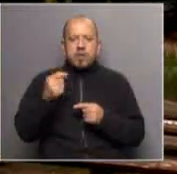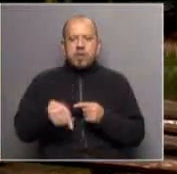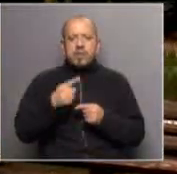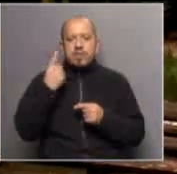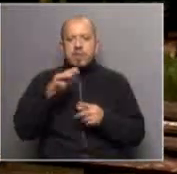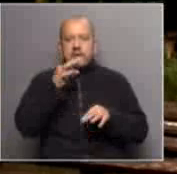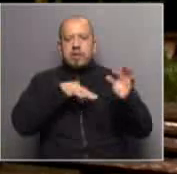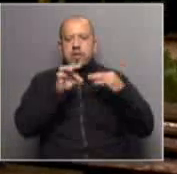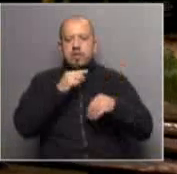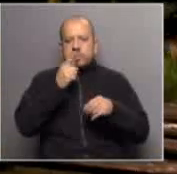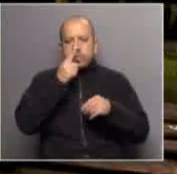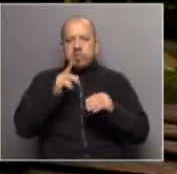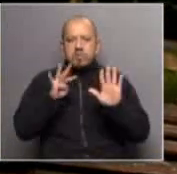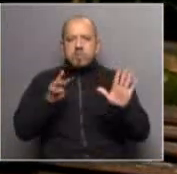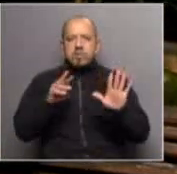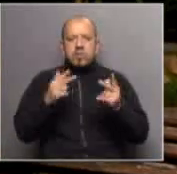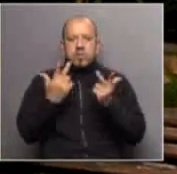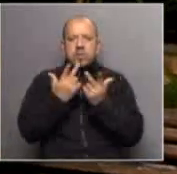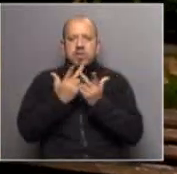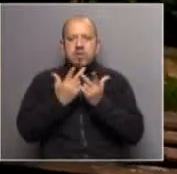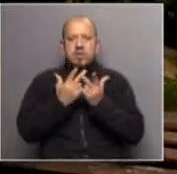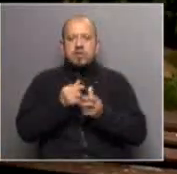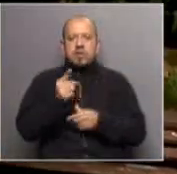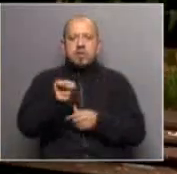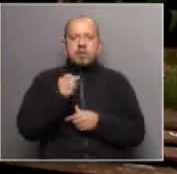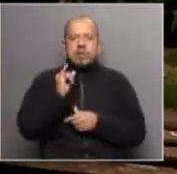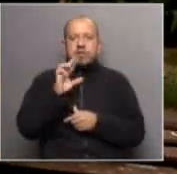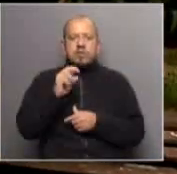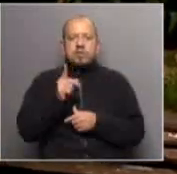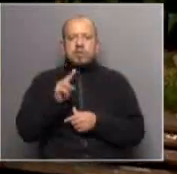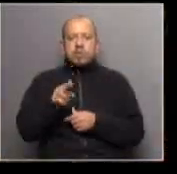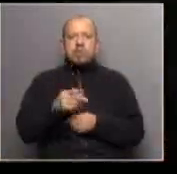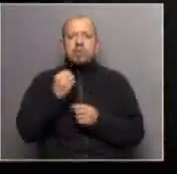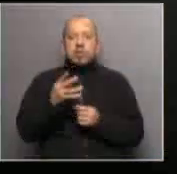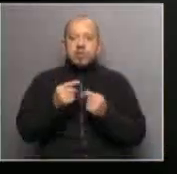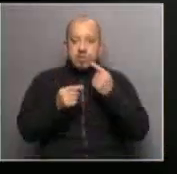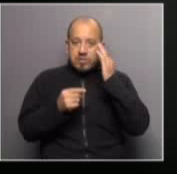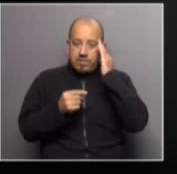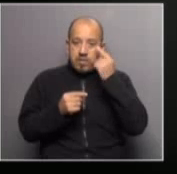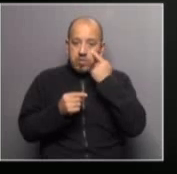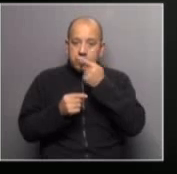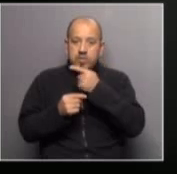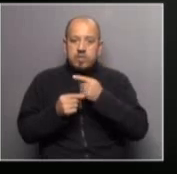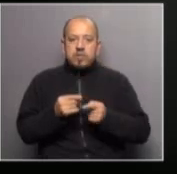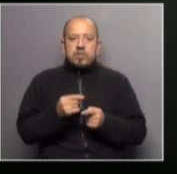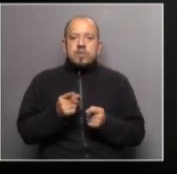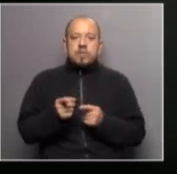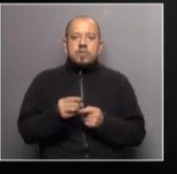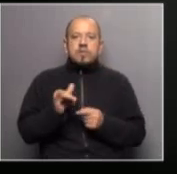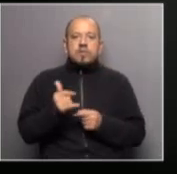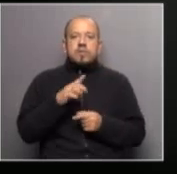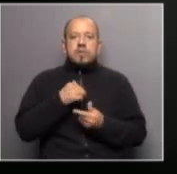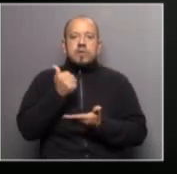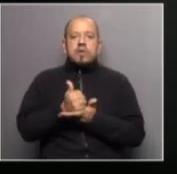que había sido en el año 33, amigo, fue Margarito Yirgu, que había estado. Por eso ya lo conocían a Lorca como dramaturgo, porque ya Yirgu había estrenado